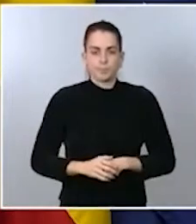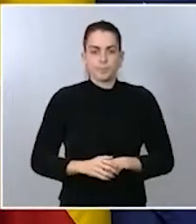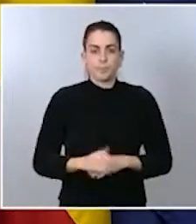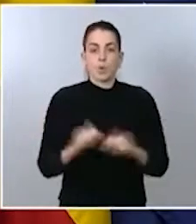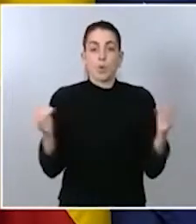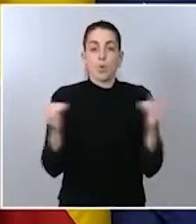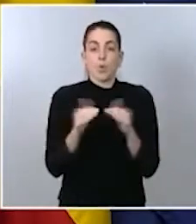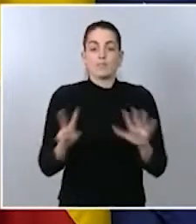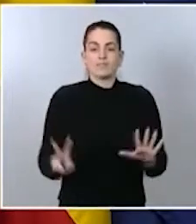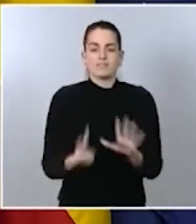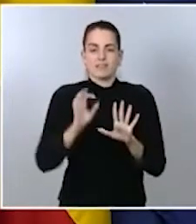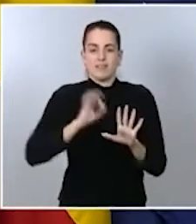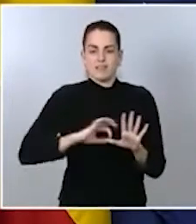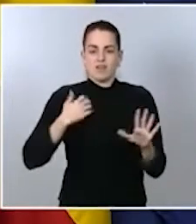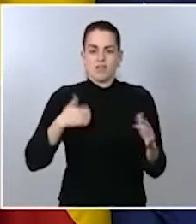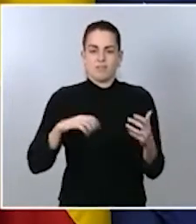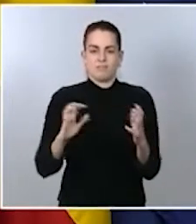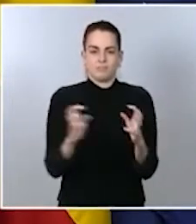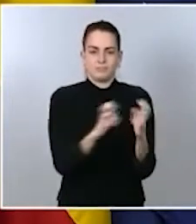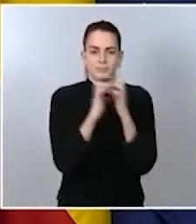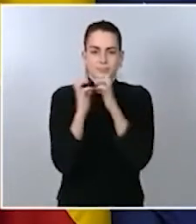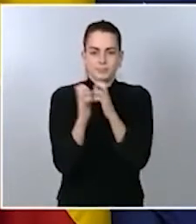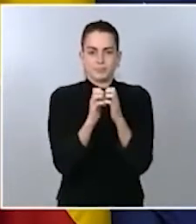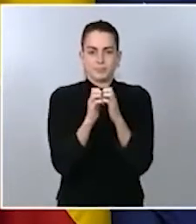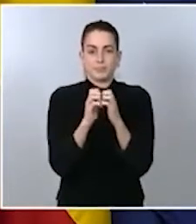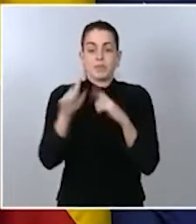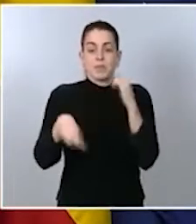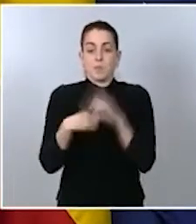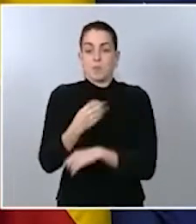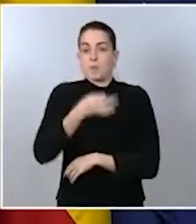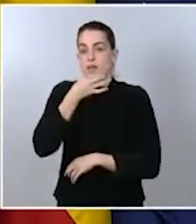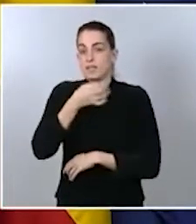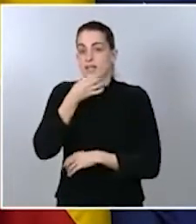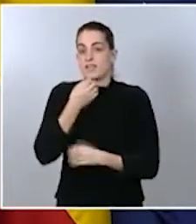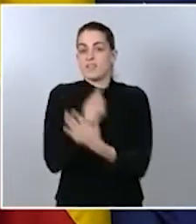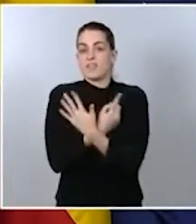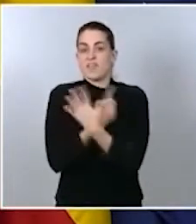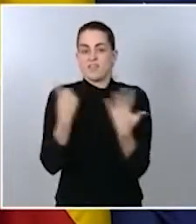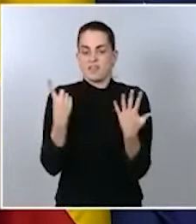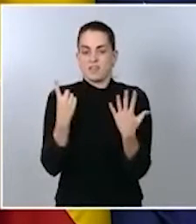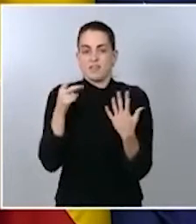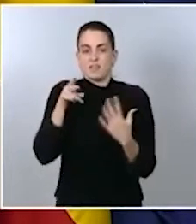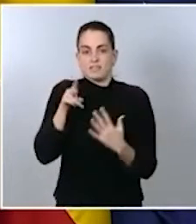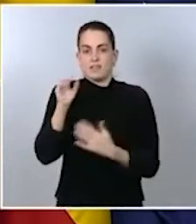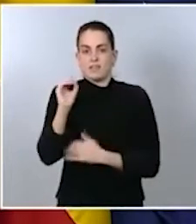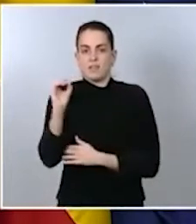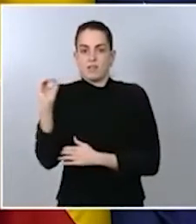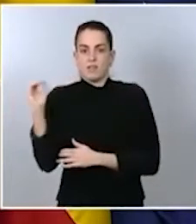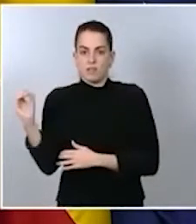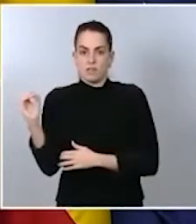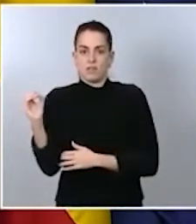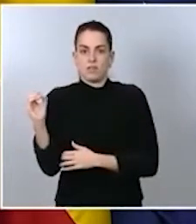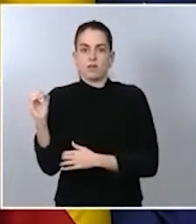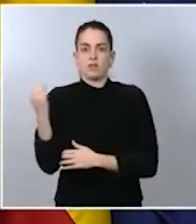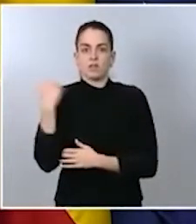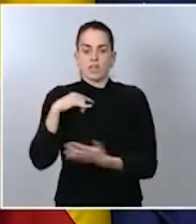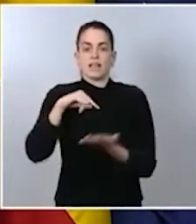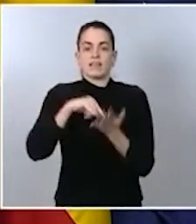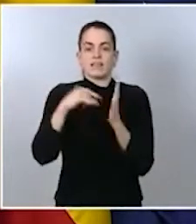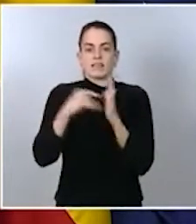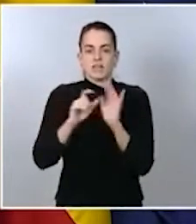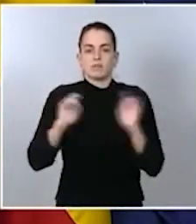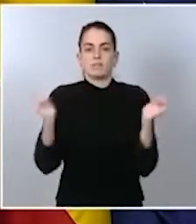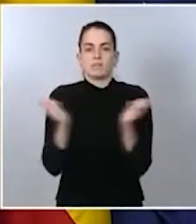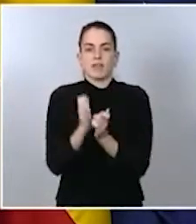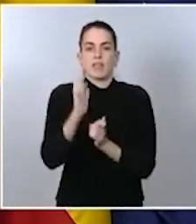y a la tarde a las 16 horas en con carácter estrictamente técnico se volvió a reunir el cce con el cual se ha venido